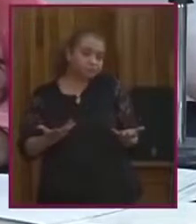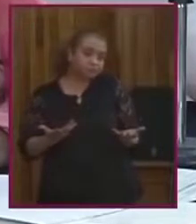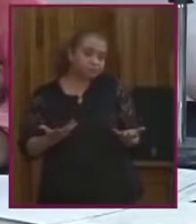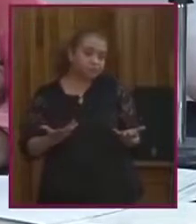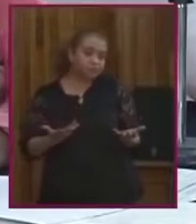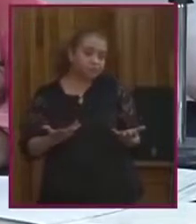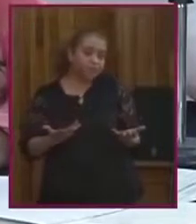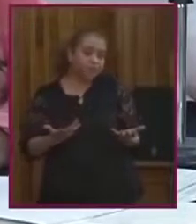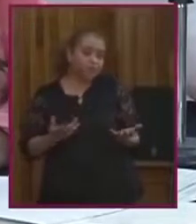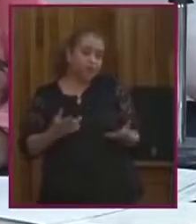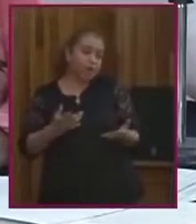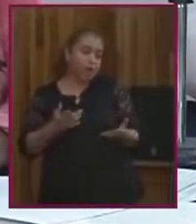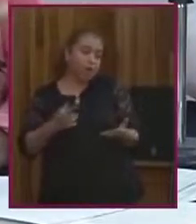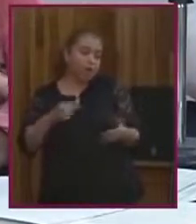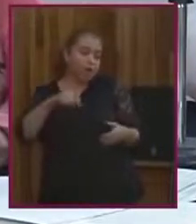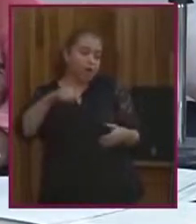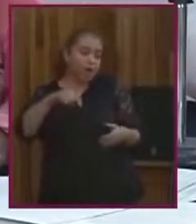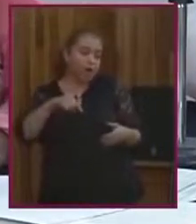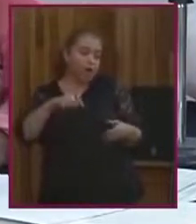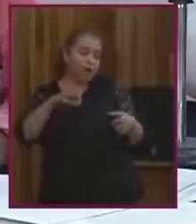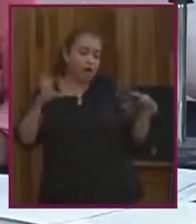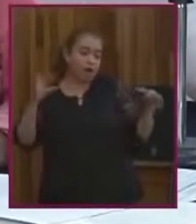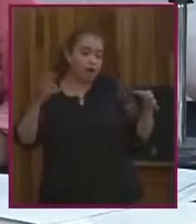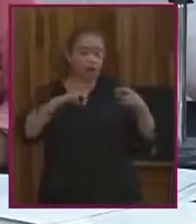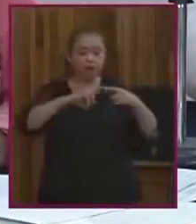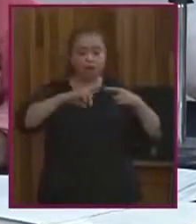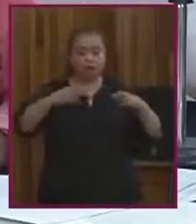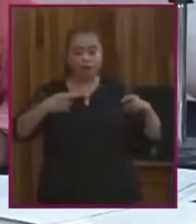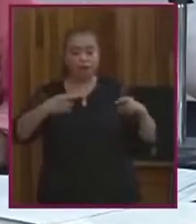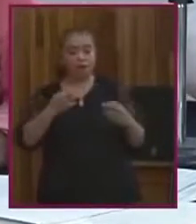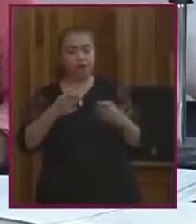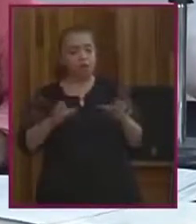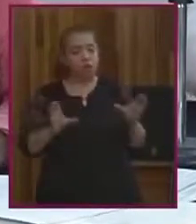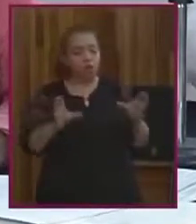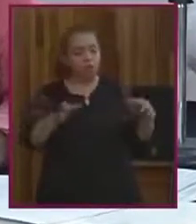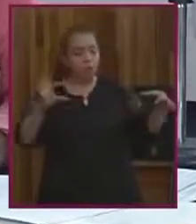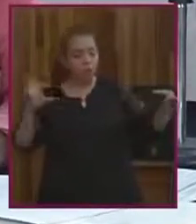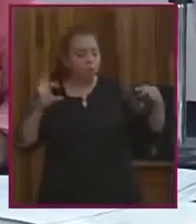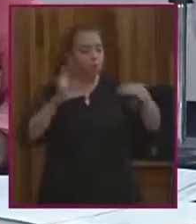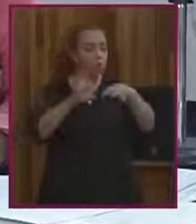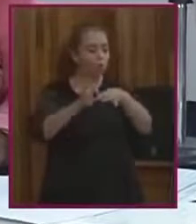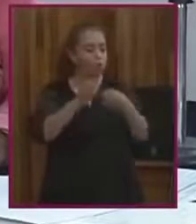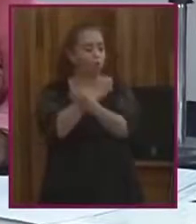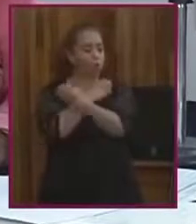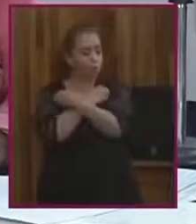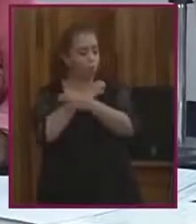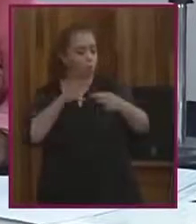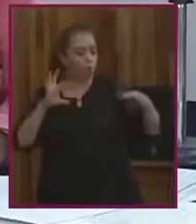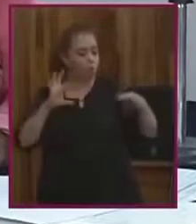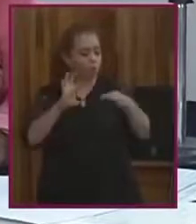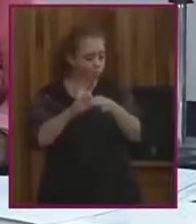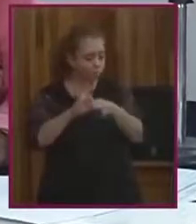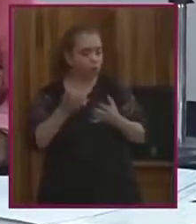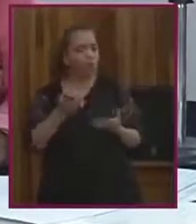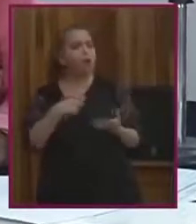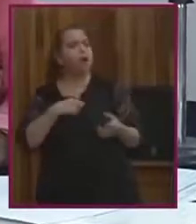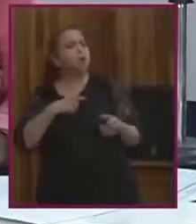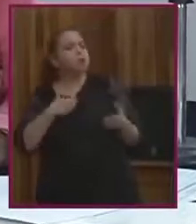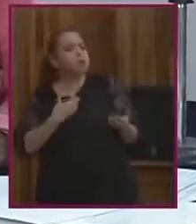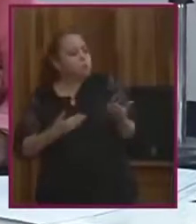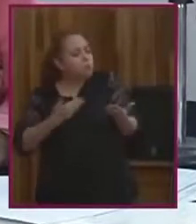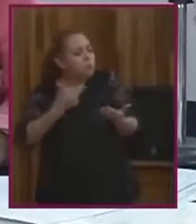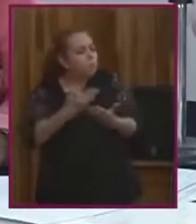en el ámbito de la relación y la vinculación con la sociedad. Como objetivo, formar para la generación de propuestas